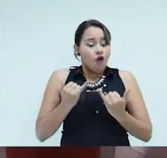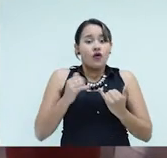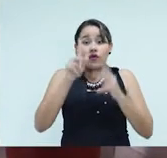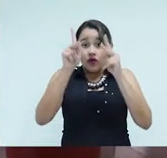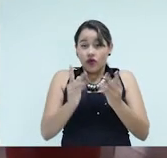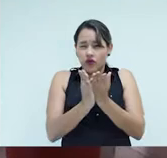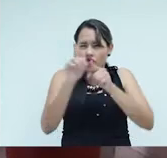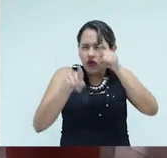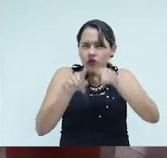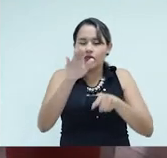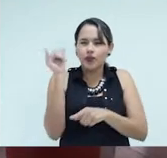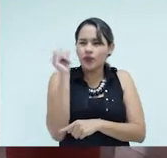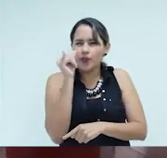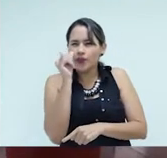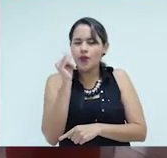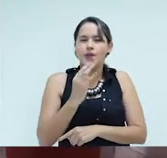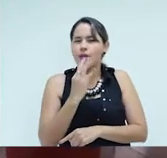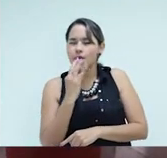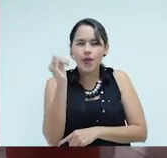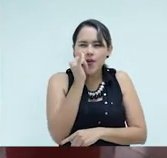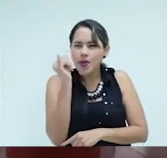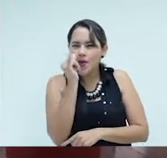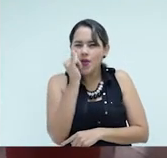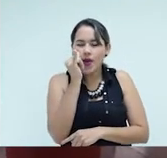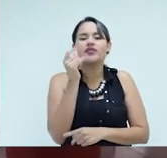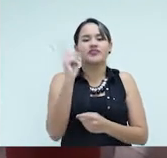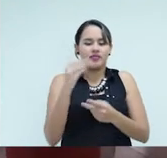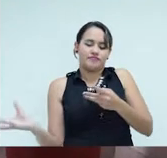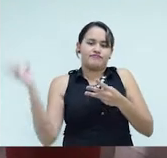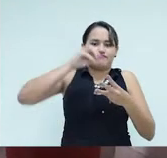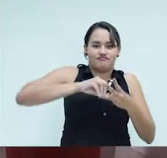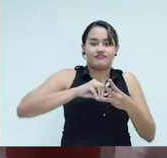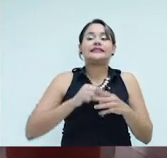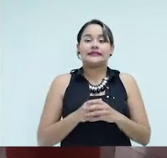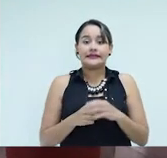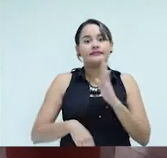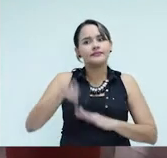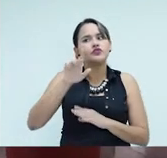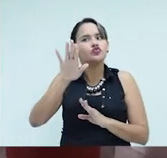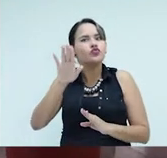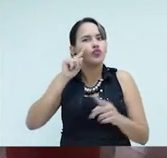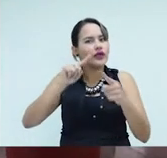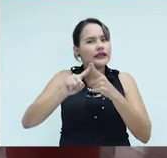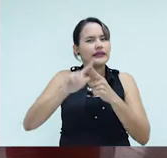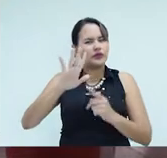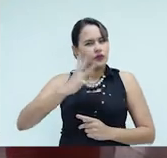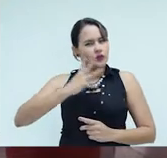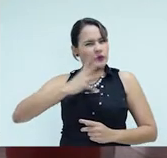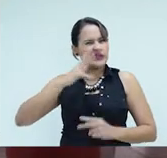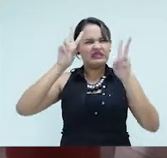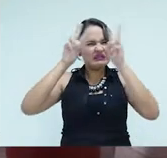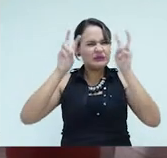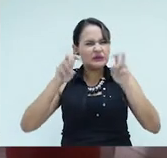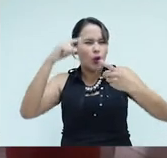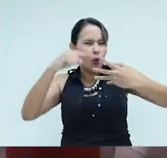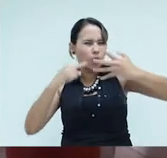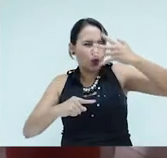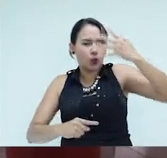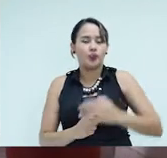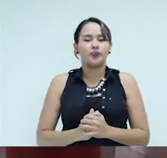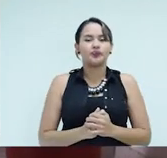este semestre, lo cual me dio unos resultados muy positivos en el proceso de enseñanza-aprendizaje por su